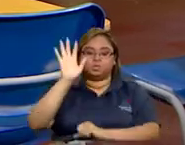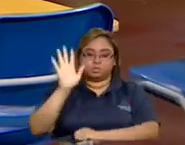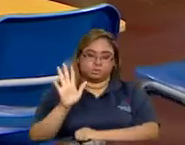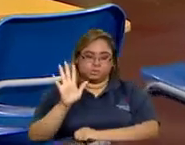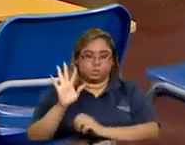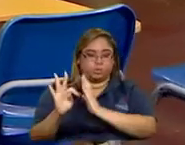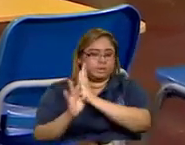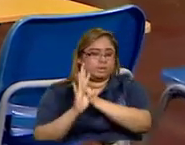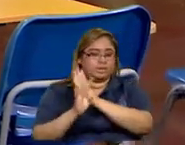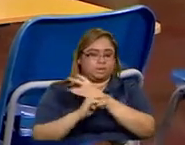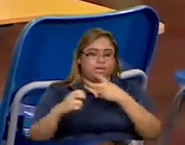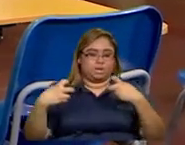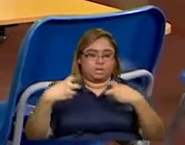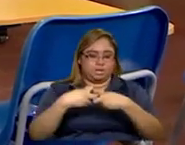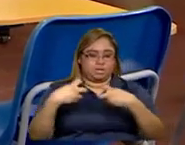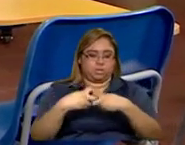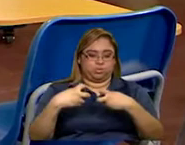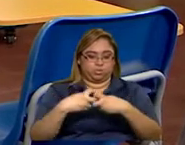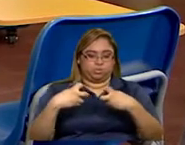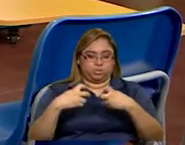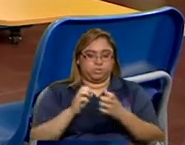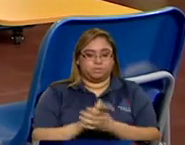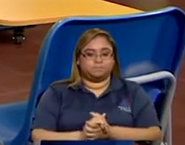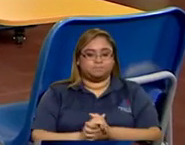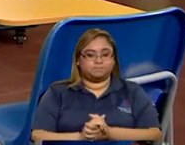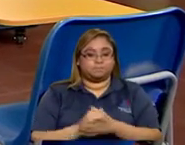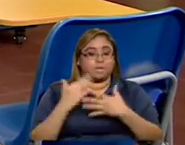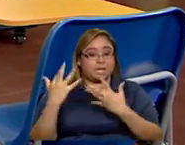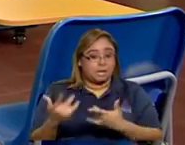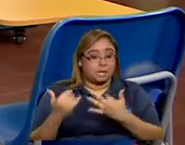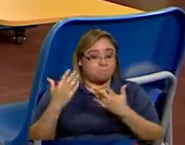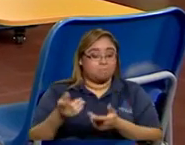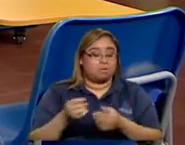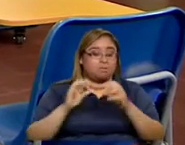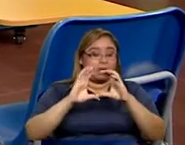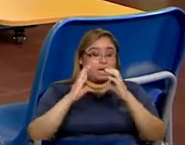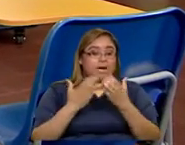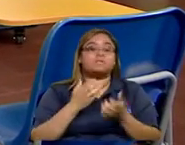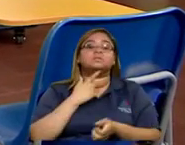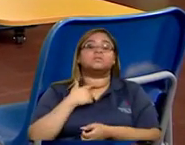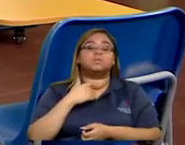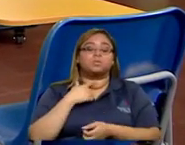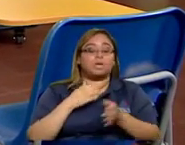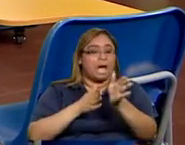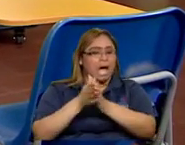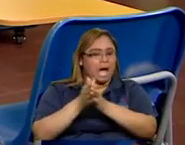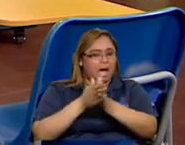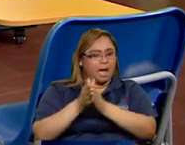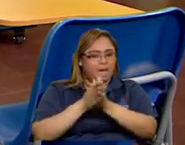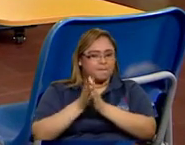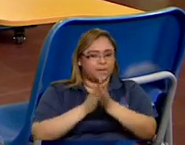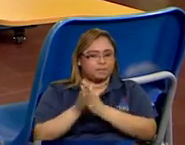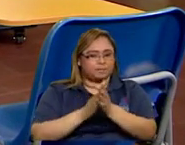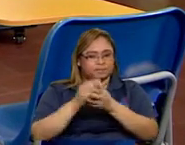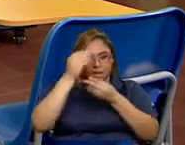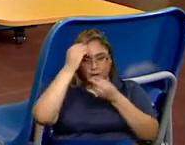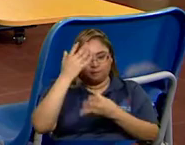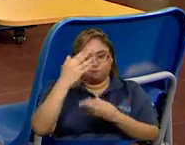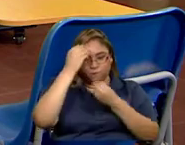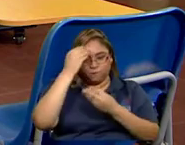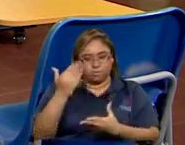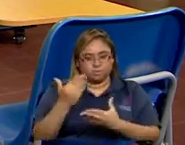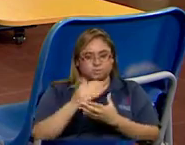electrónica. Espero sea de su completo agrado y aprovechen este contenido en casa. Vamos a entrar en